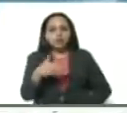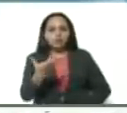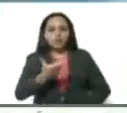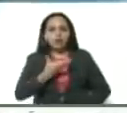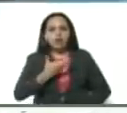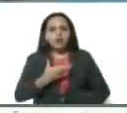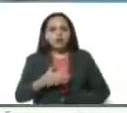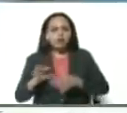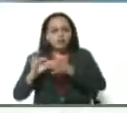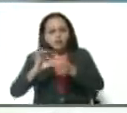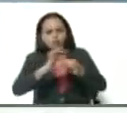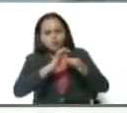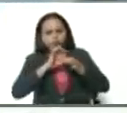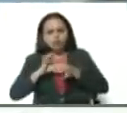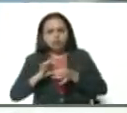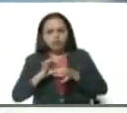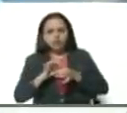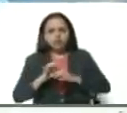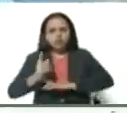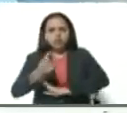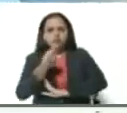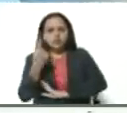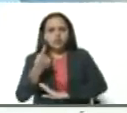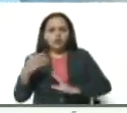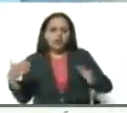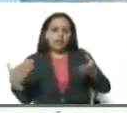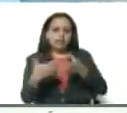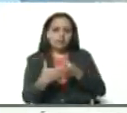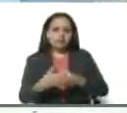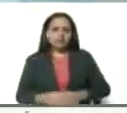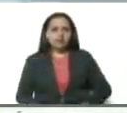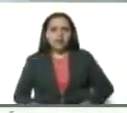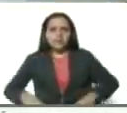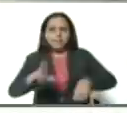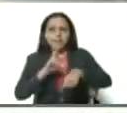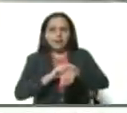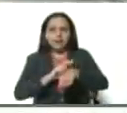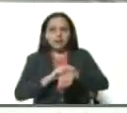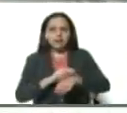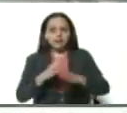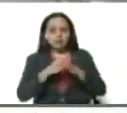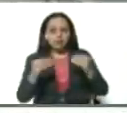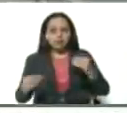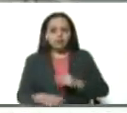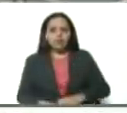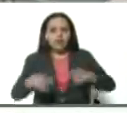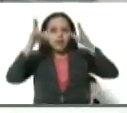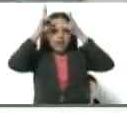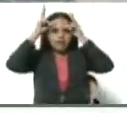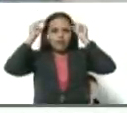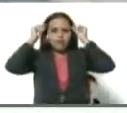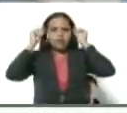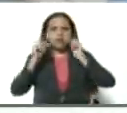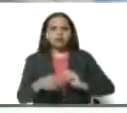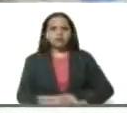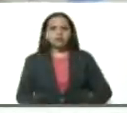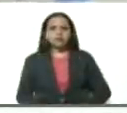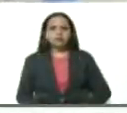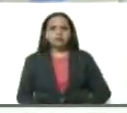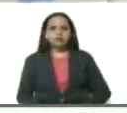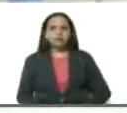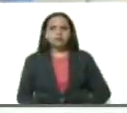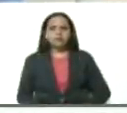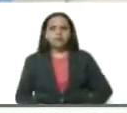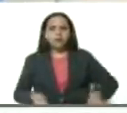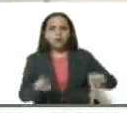la articulación de un solo equipo. Médicos, médicas, enfermeros y enfermeras, así